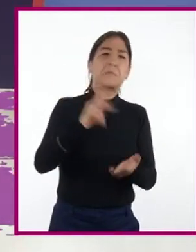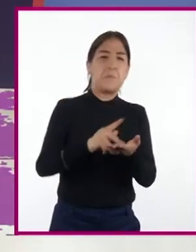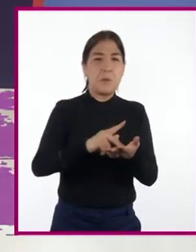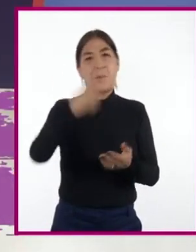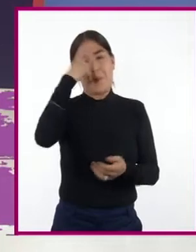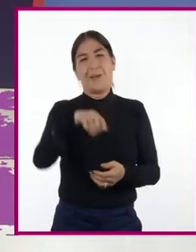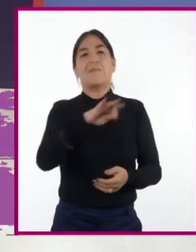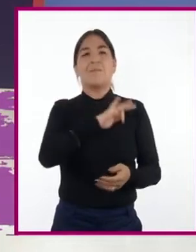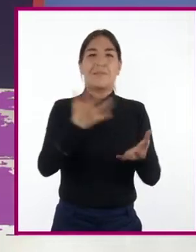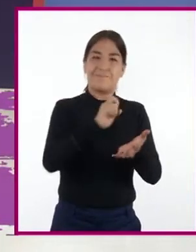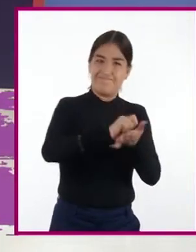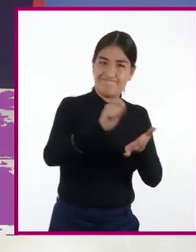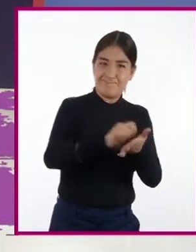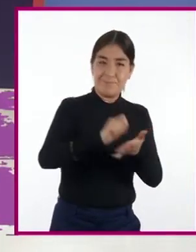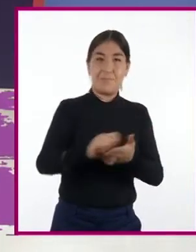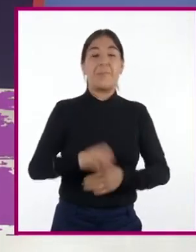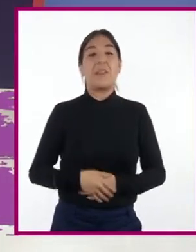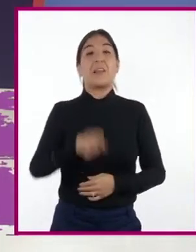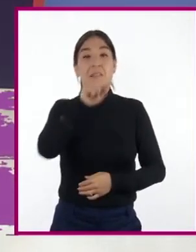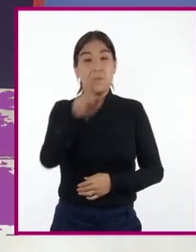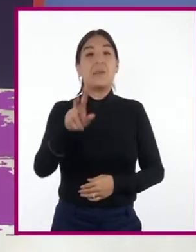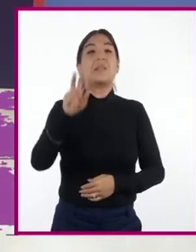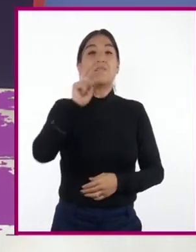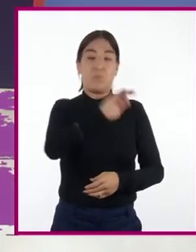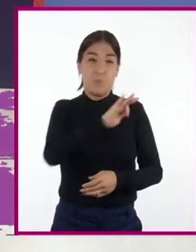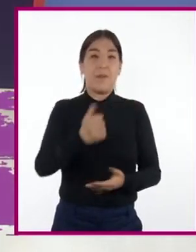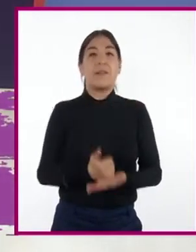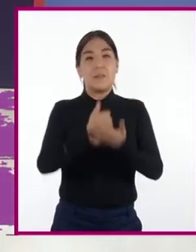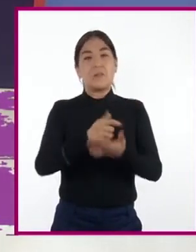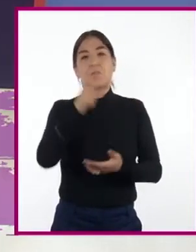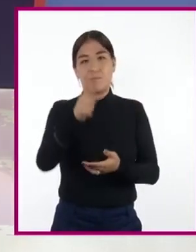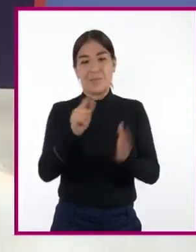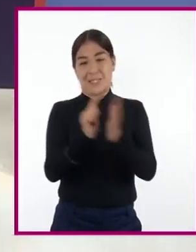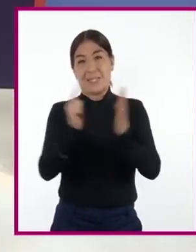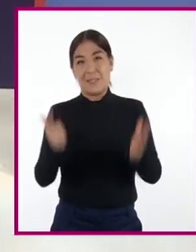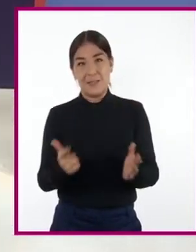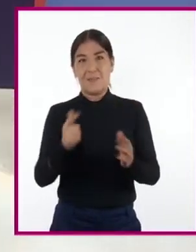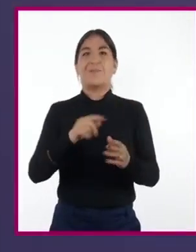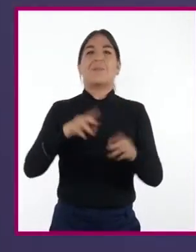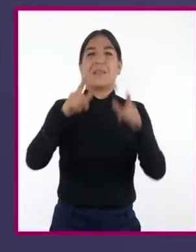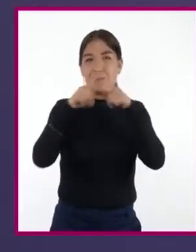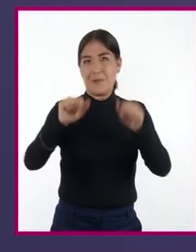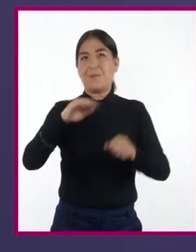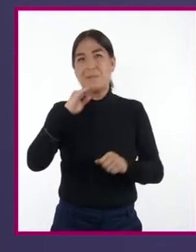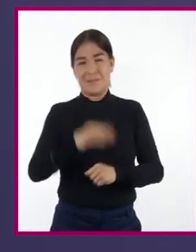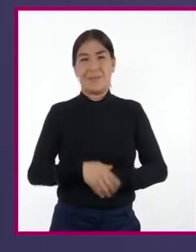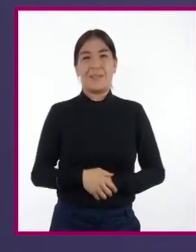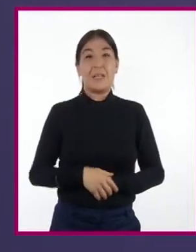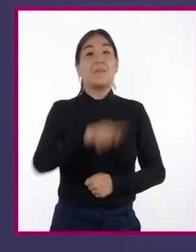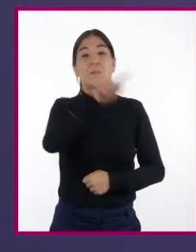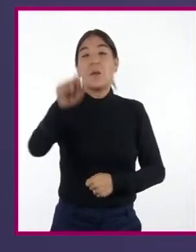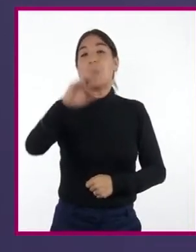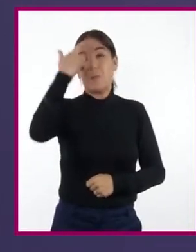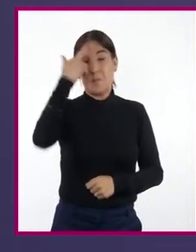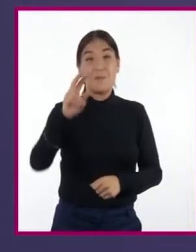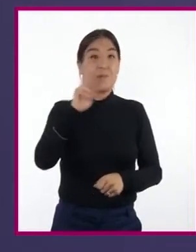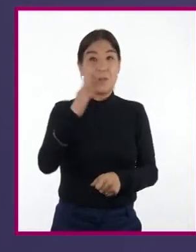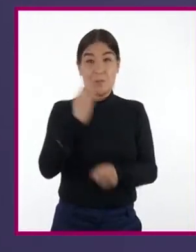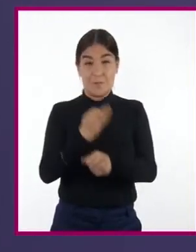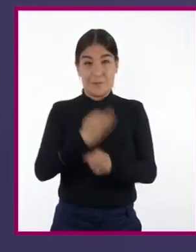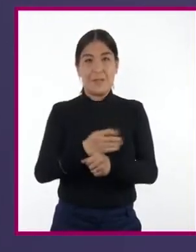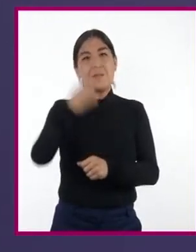que puedan tomar notas. También podría ayudarles tener a la mano su libro de texto. Recordemos que todo lo que veamos